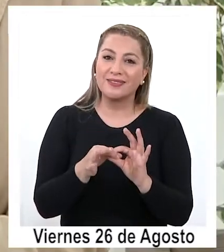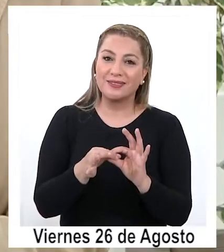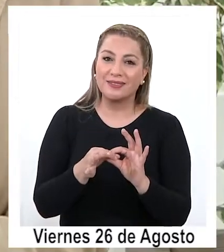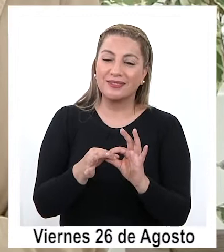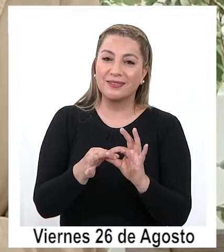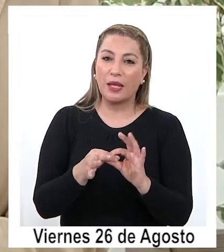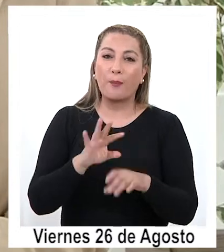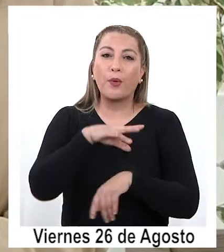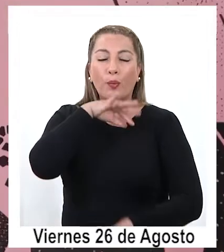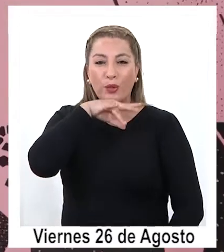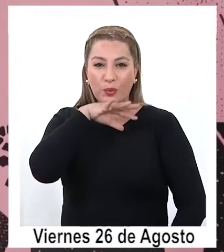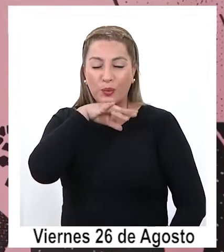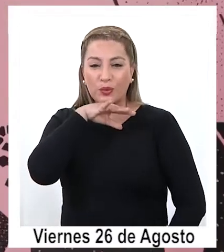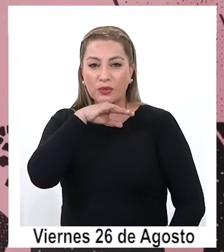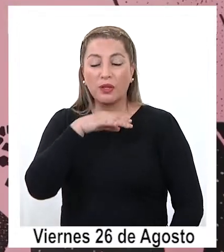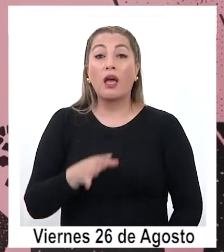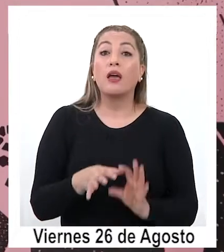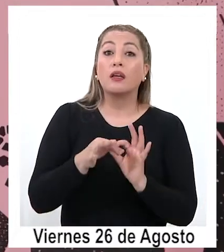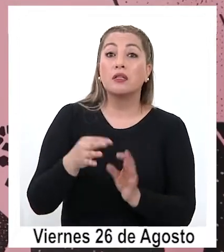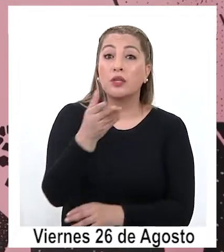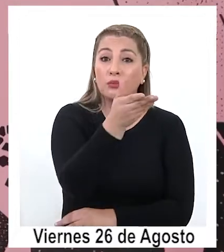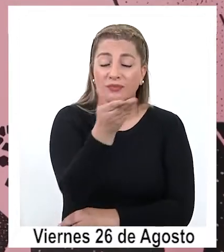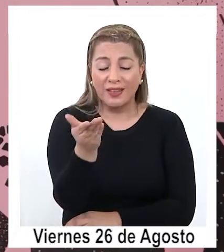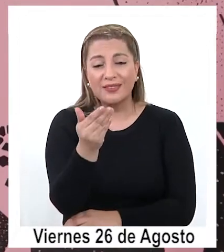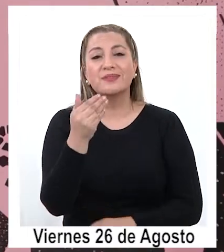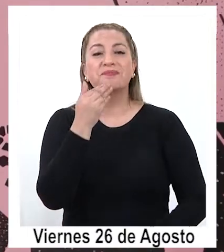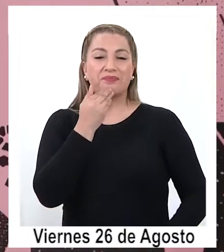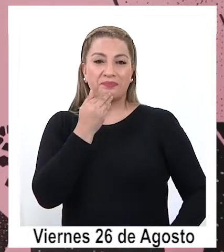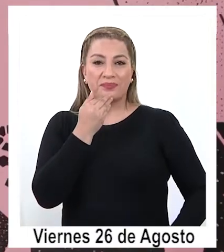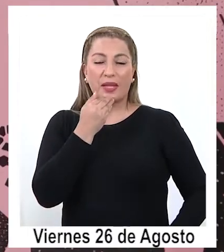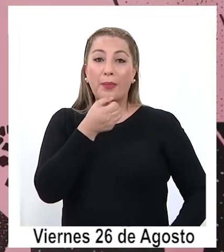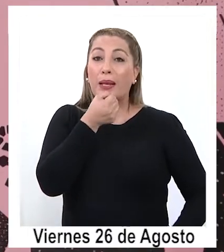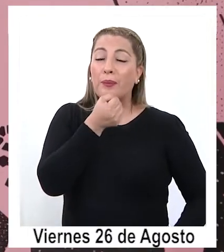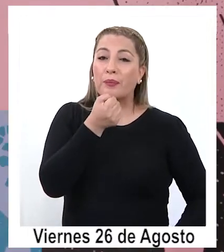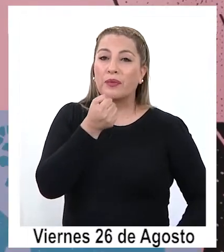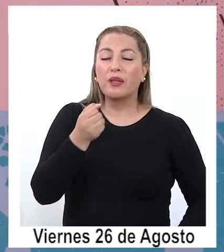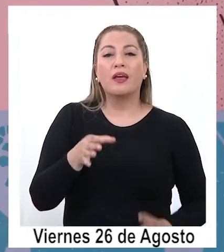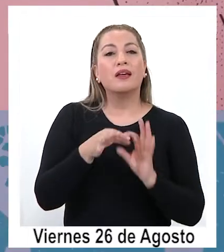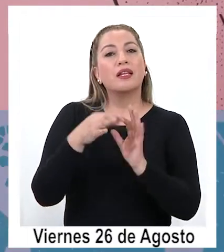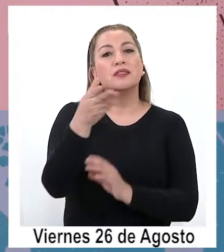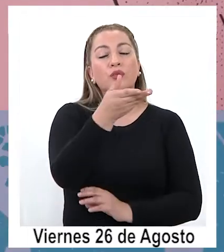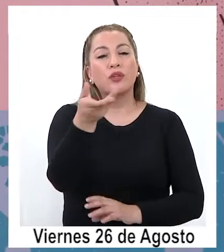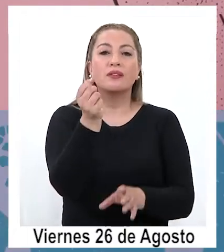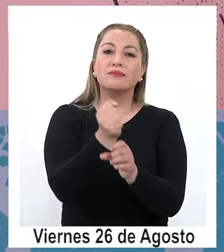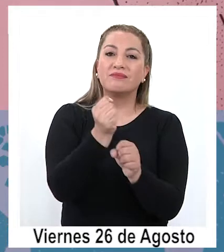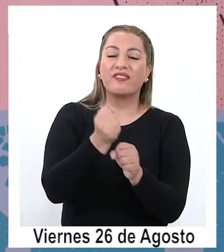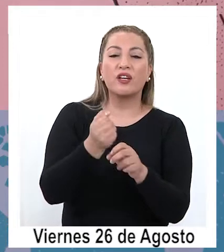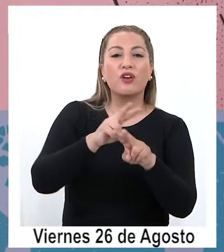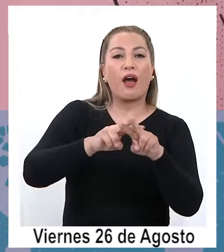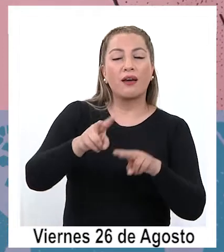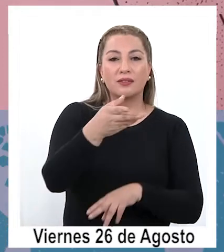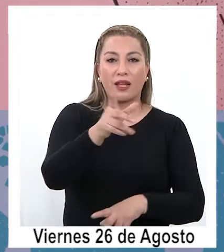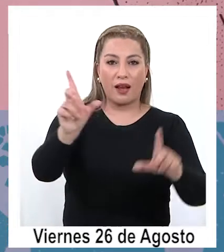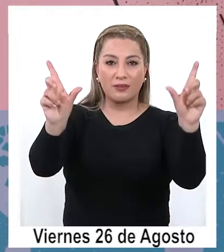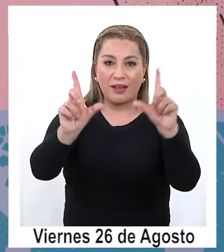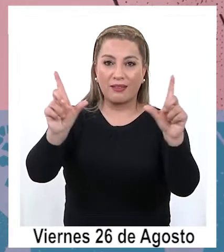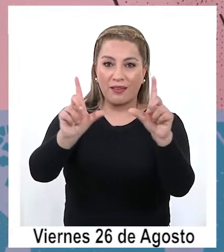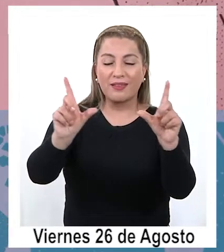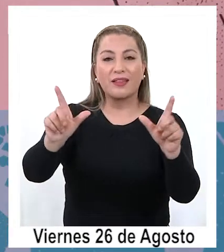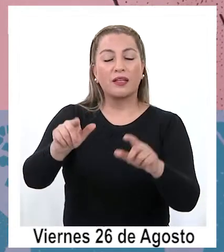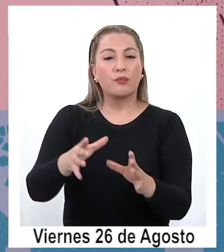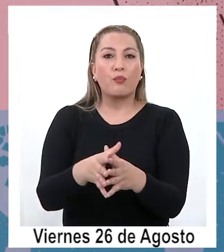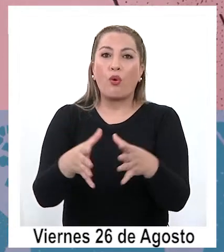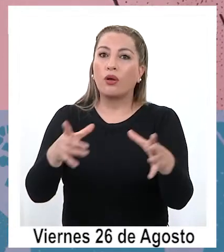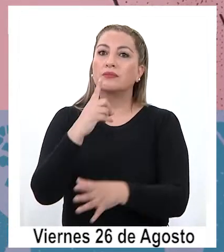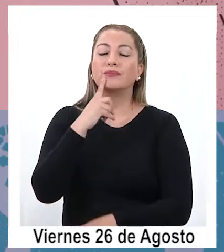estos minutos No, gracias a ustedes y sobre todo además de la entrevista gracias a ustedes por el trabajo que realizan porque es